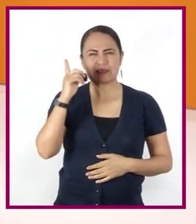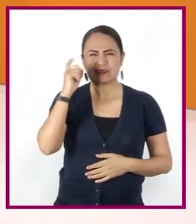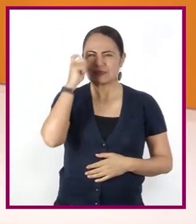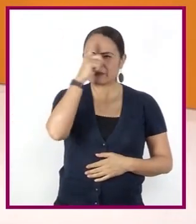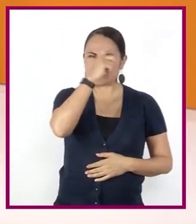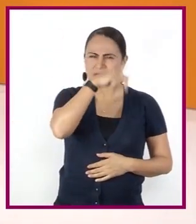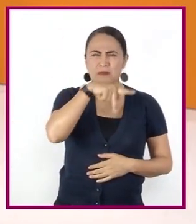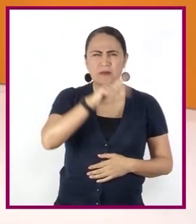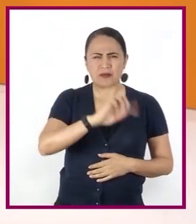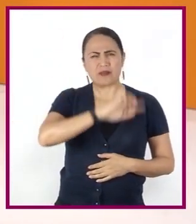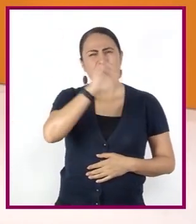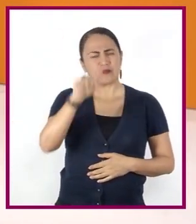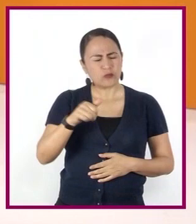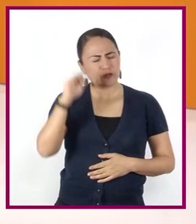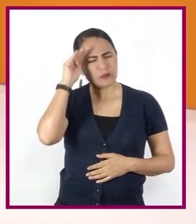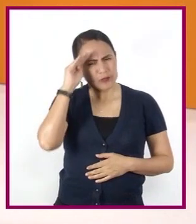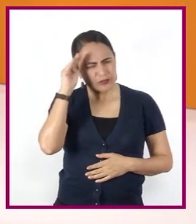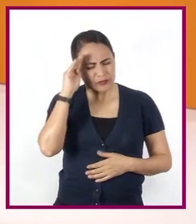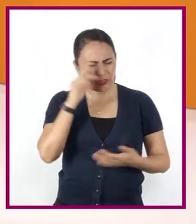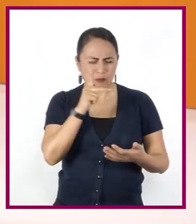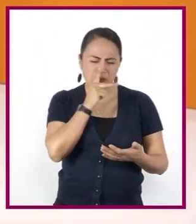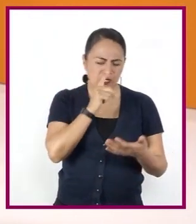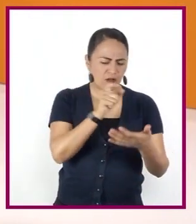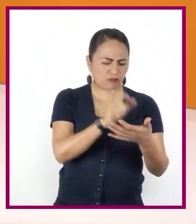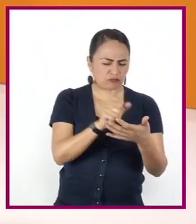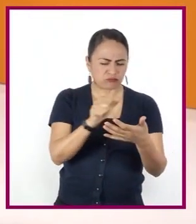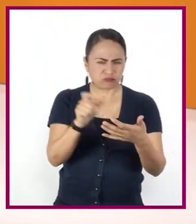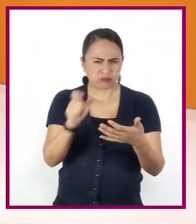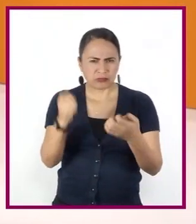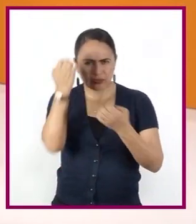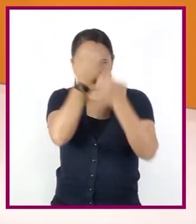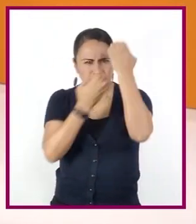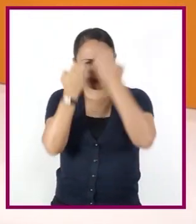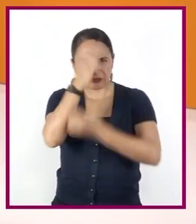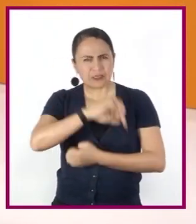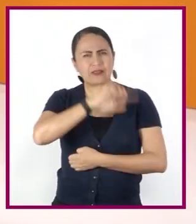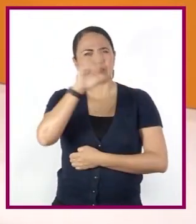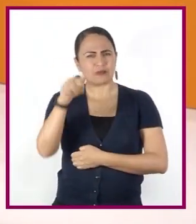lo piensa y que mira con cuidado las oraciones, va quedando más claro.